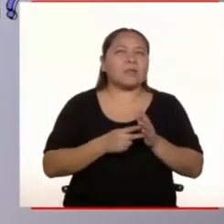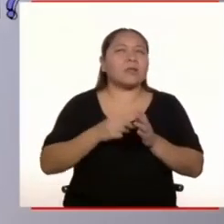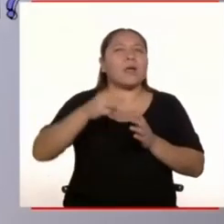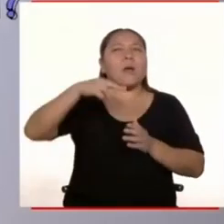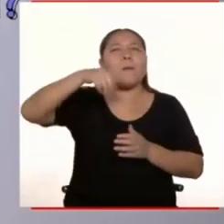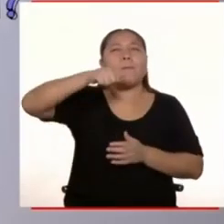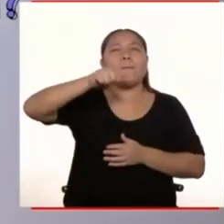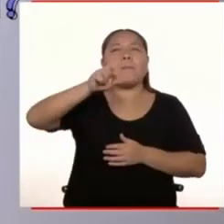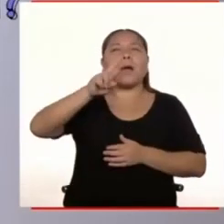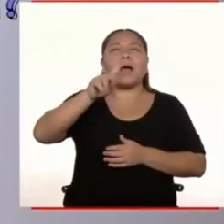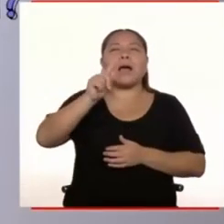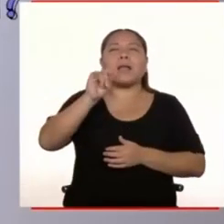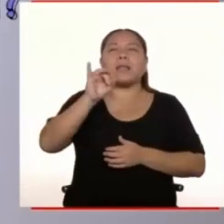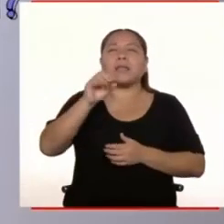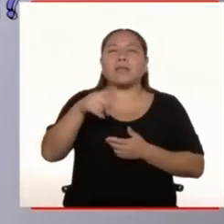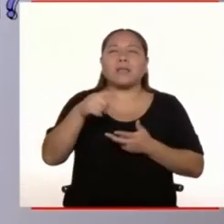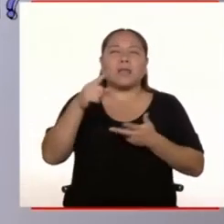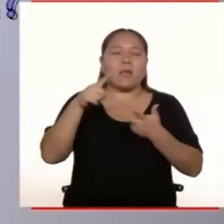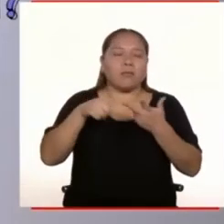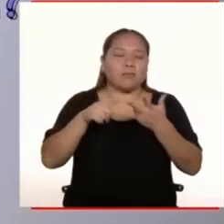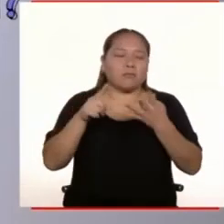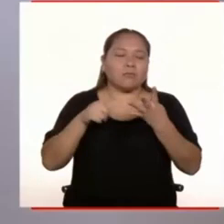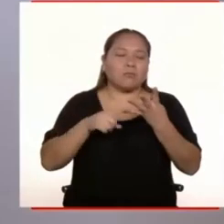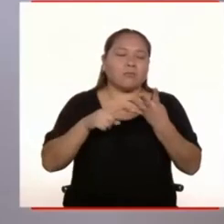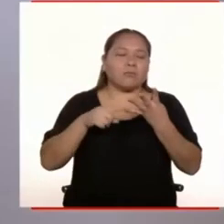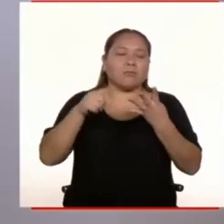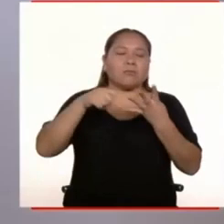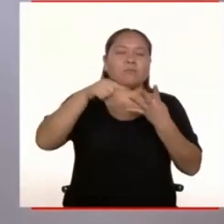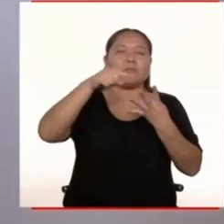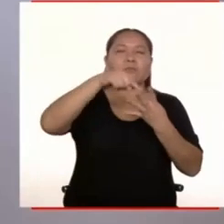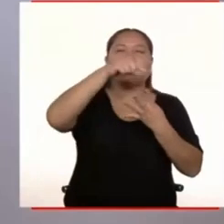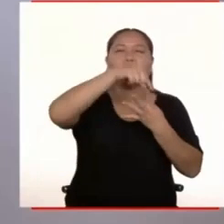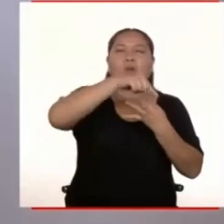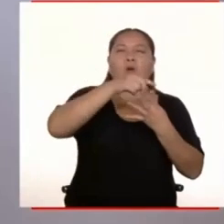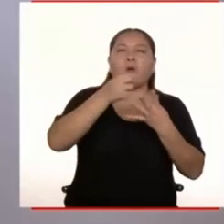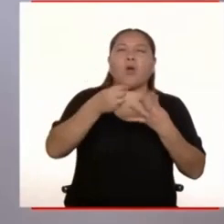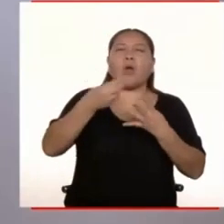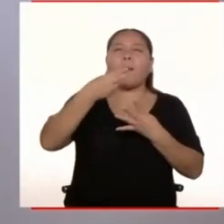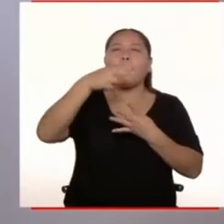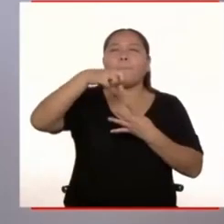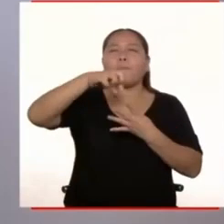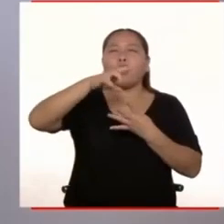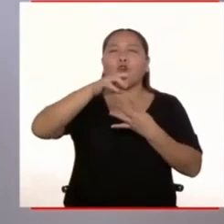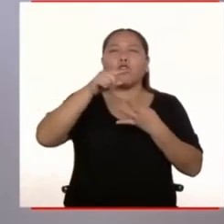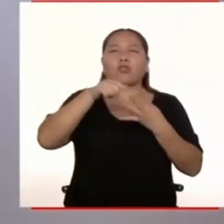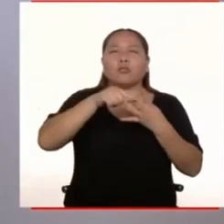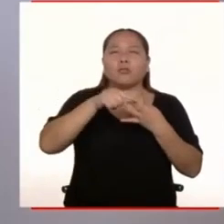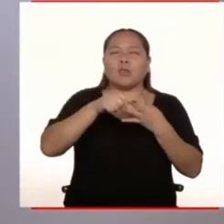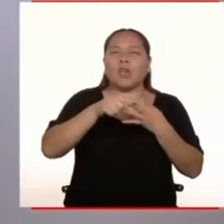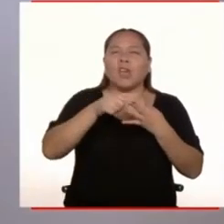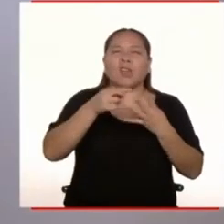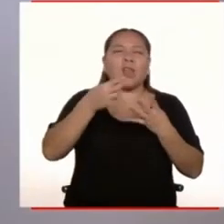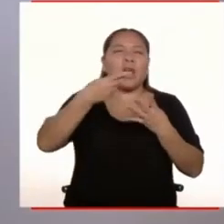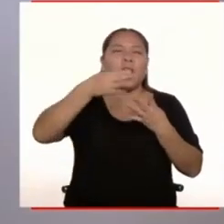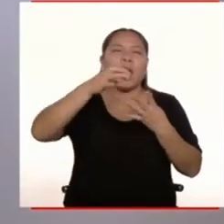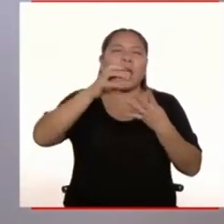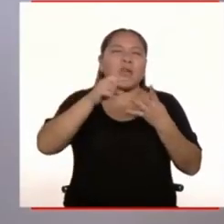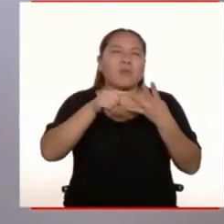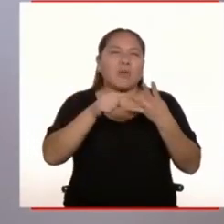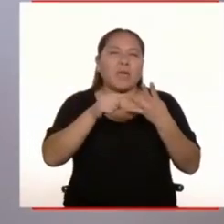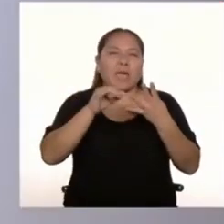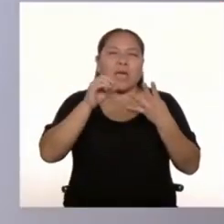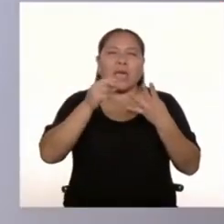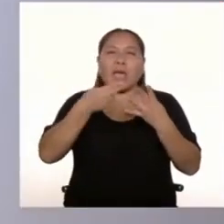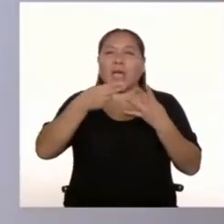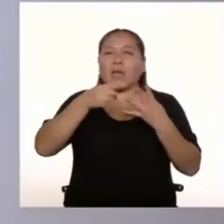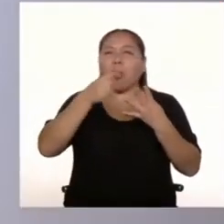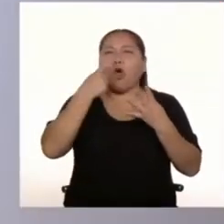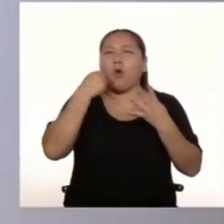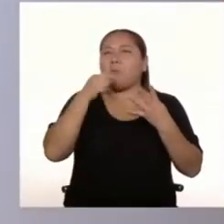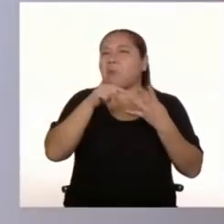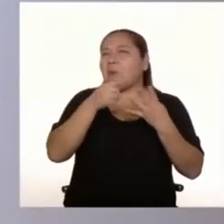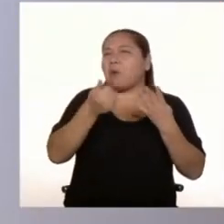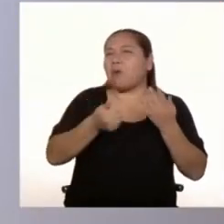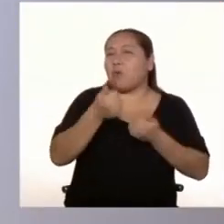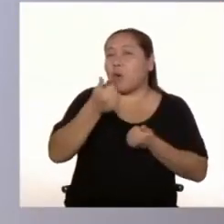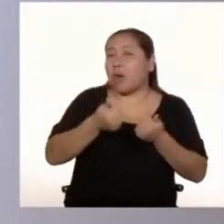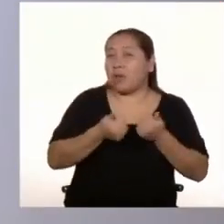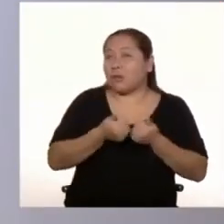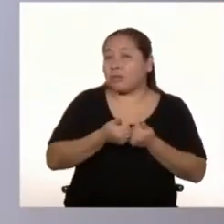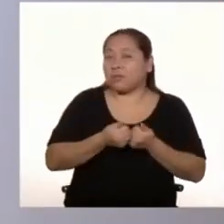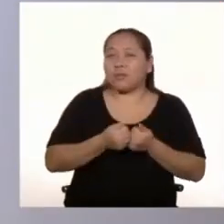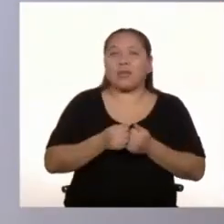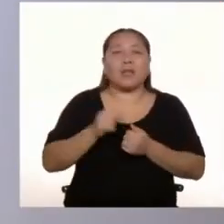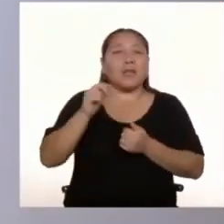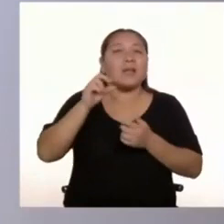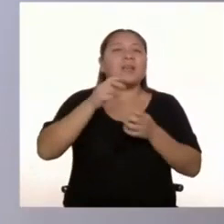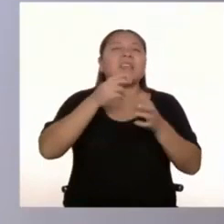mártir, precursor, prócer, héroe y heroína de la independencia nacional? Recuerden que